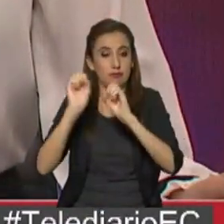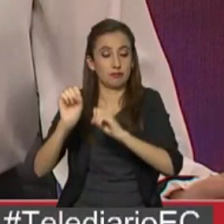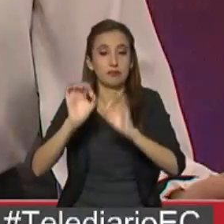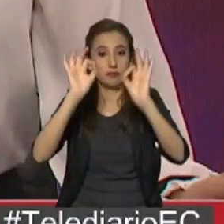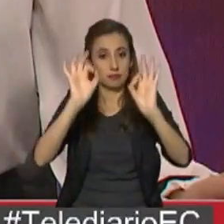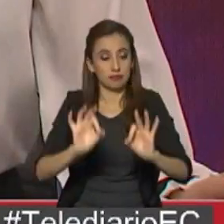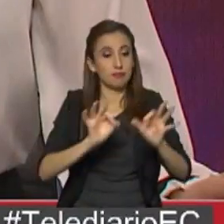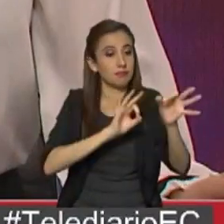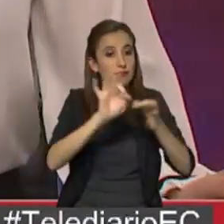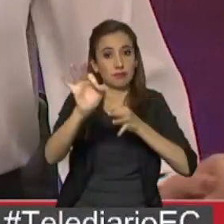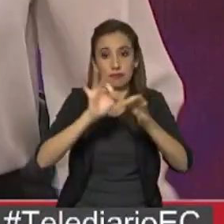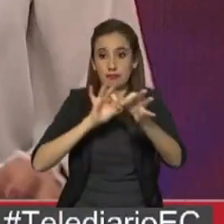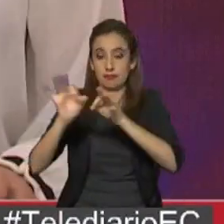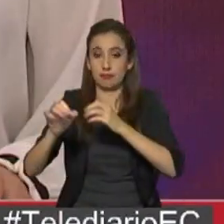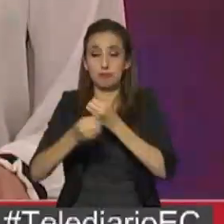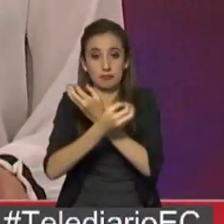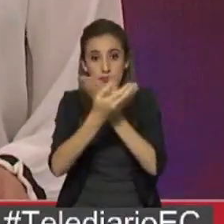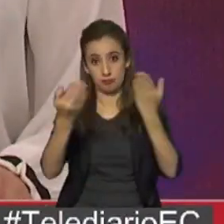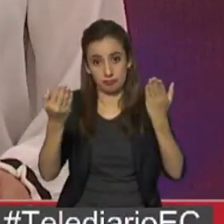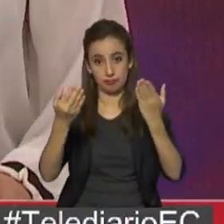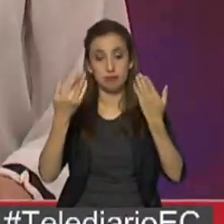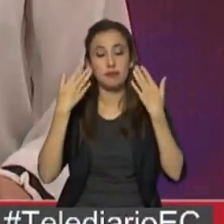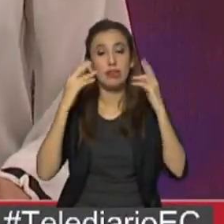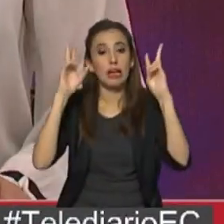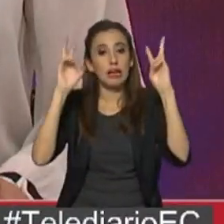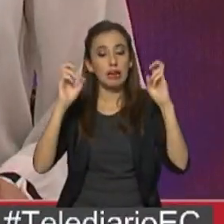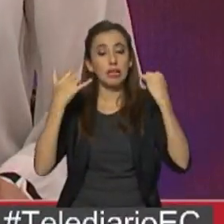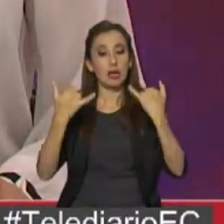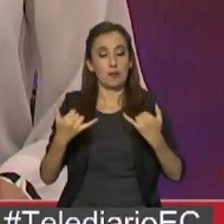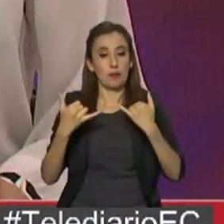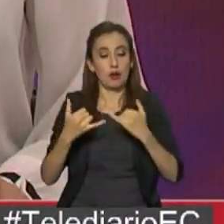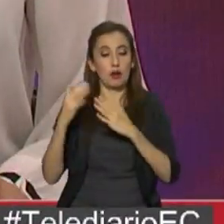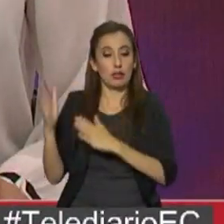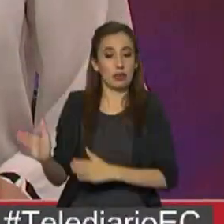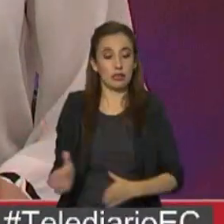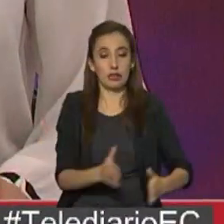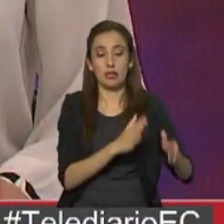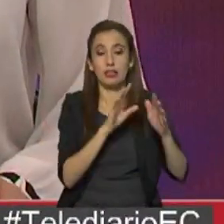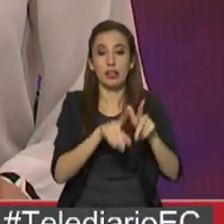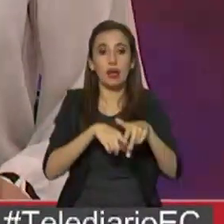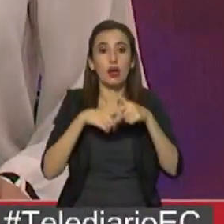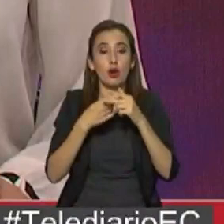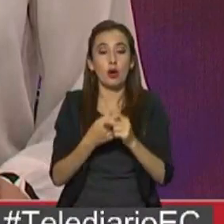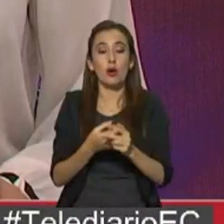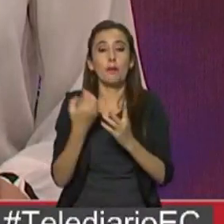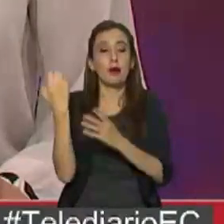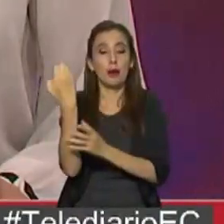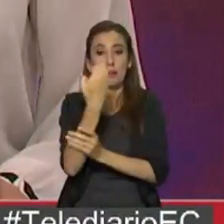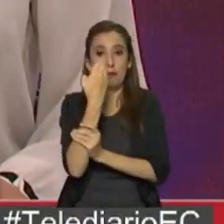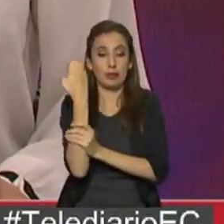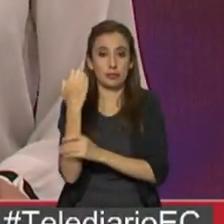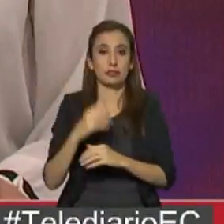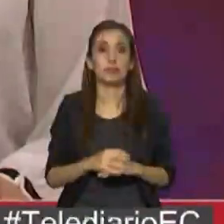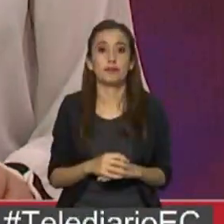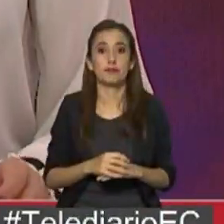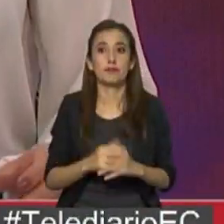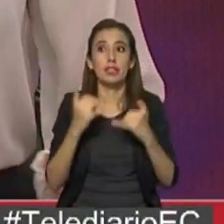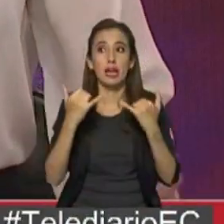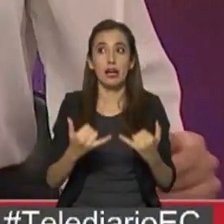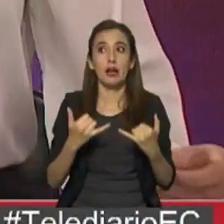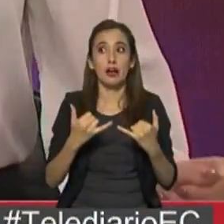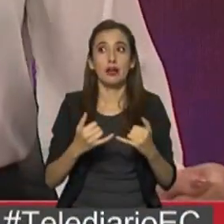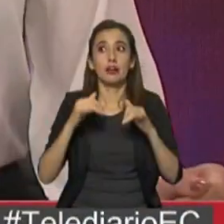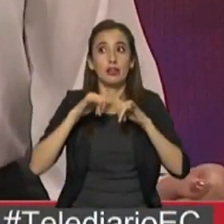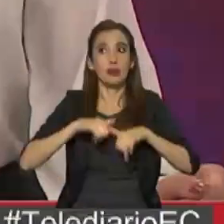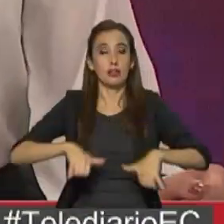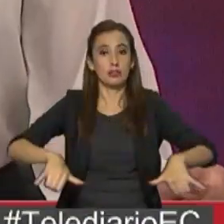contarnos un poco más y sobre todo la teleaudiencia sobre las acciones que está llevando a cabo esta institución financiera en medio de la emergencia sanitaria ahora amigas y amigos